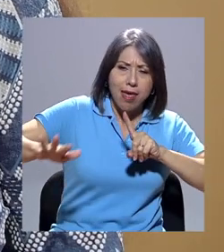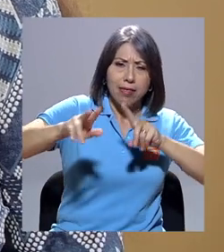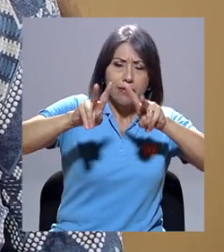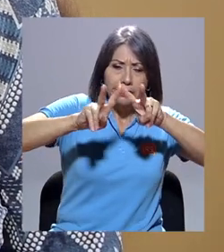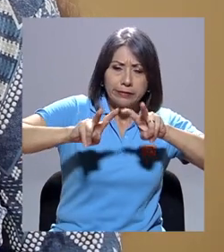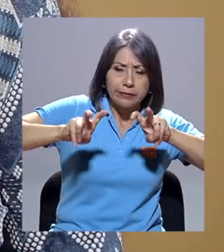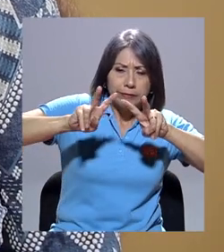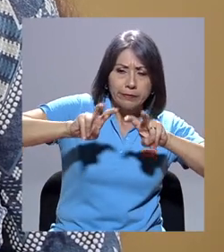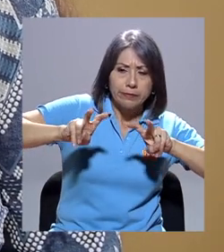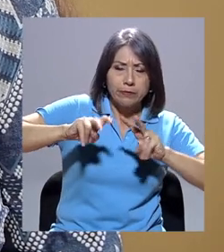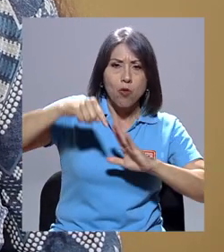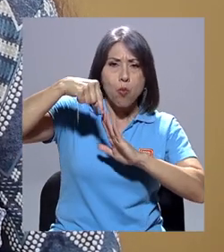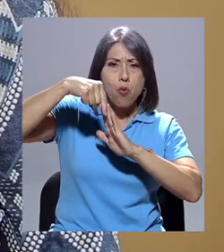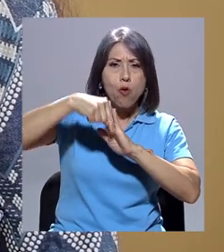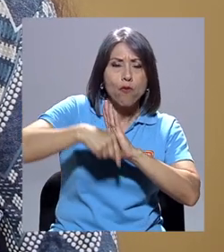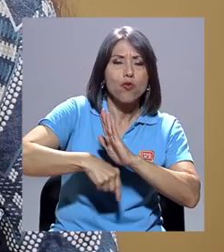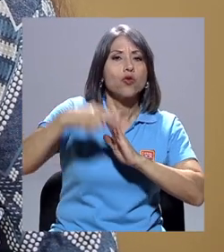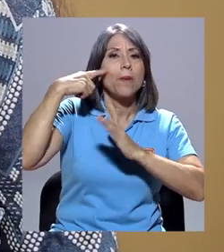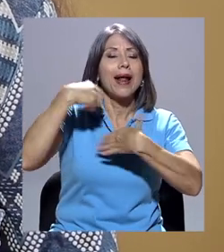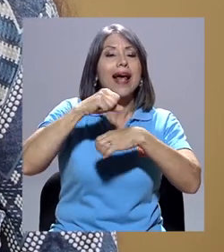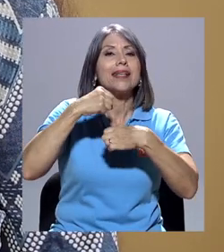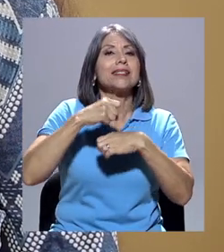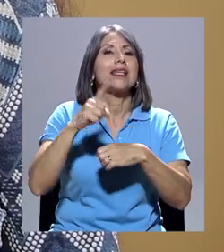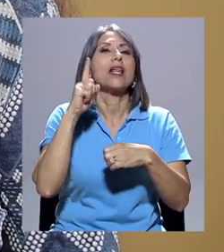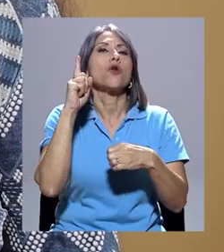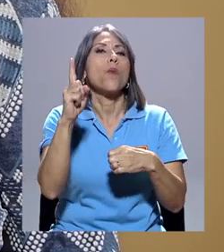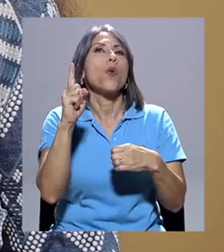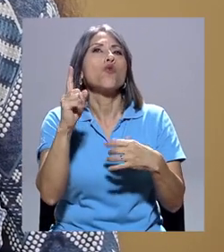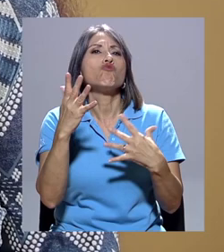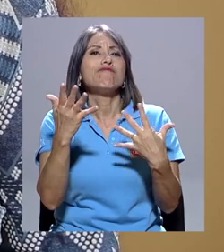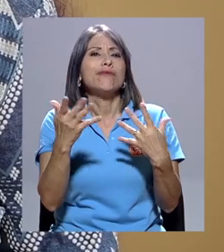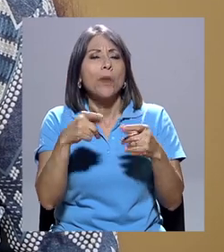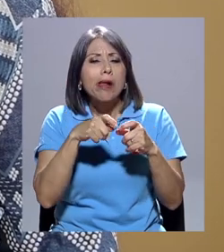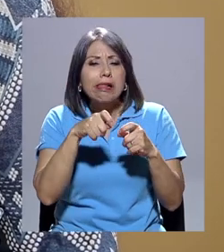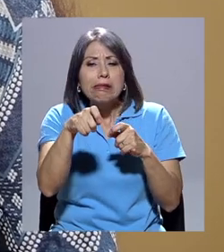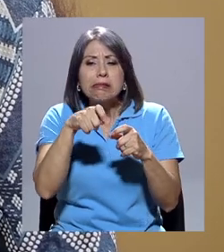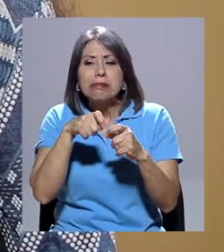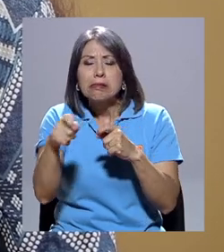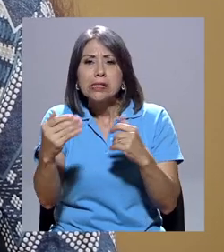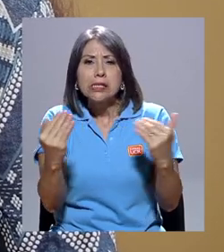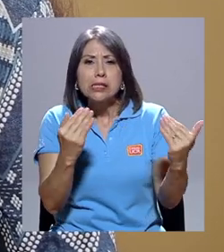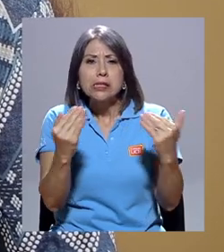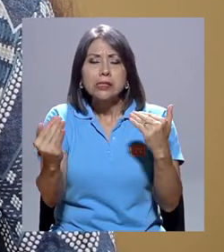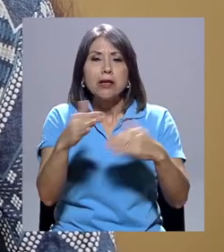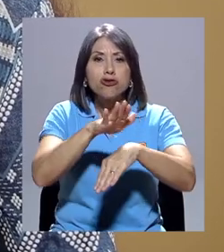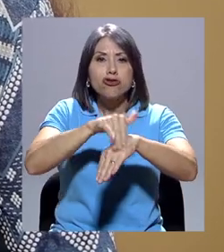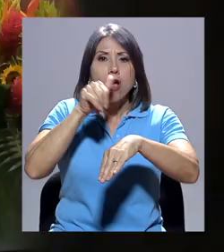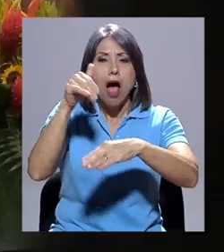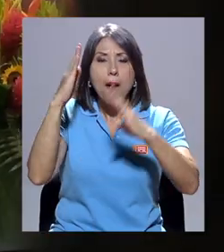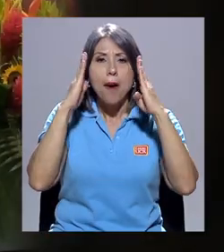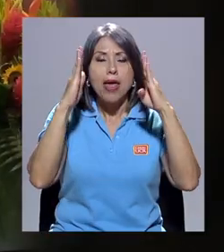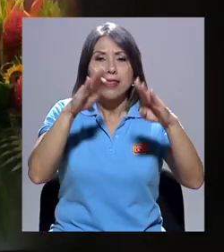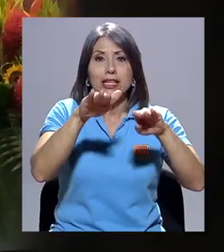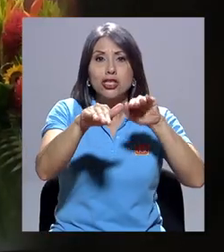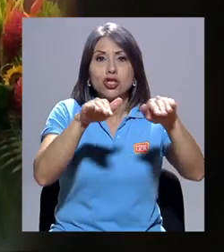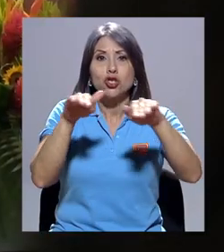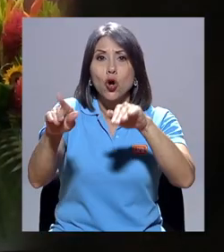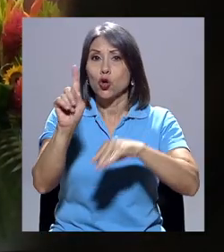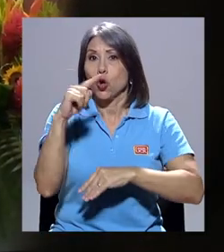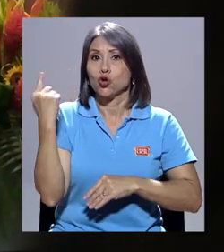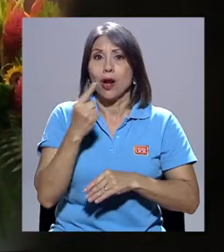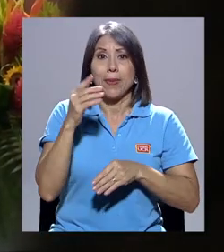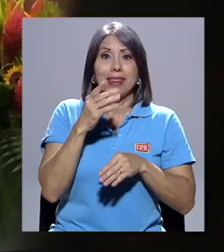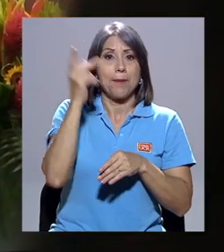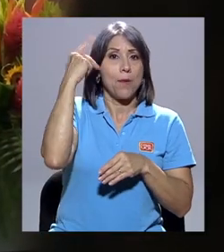un parámetro, una llamada de atención para no solo los políticos o los funcionarios, sino para